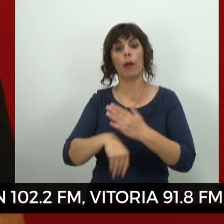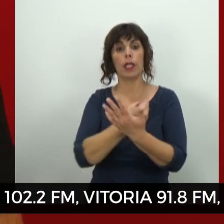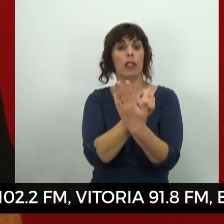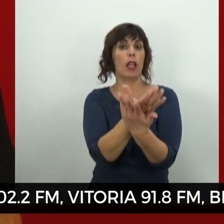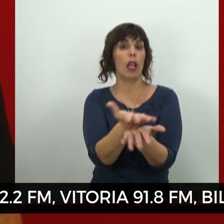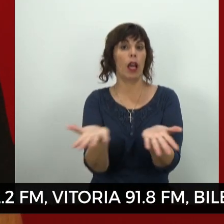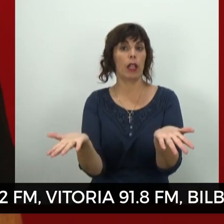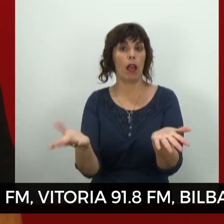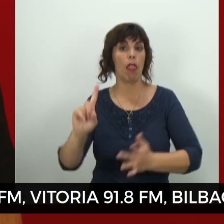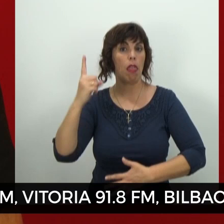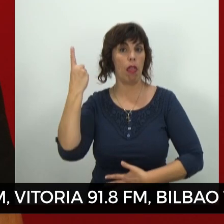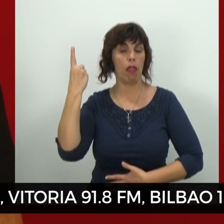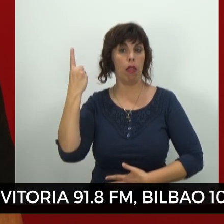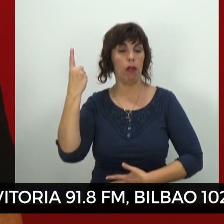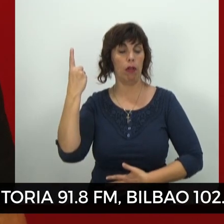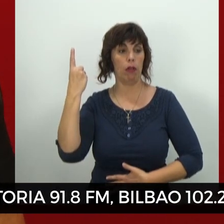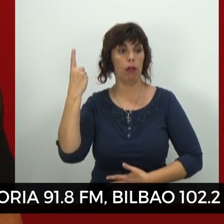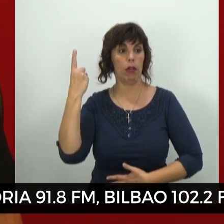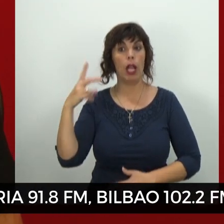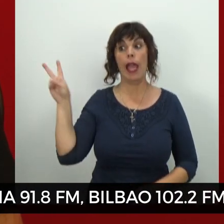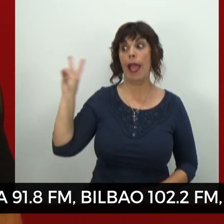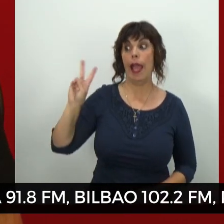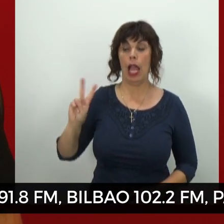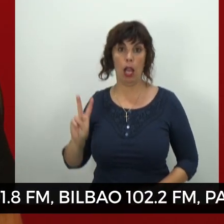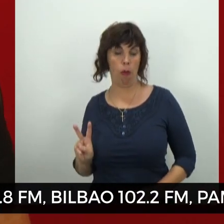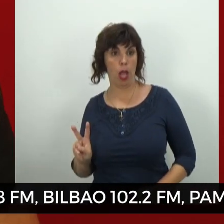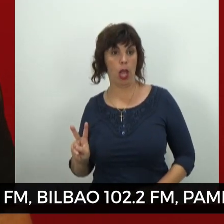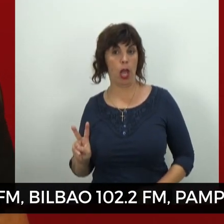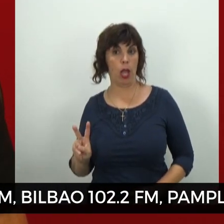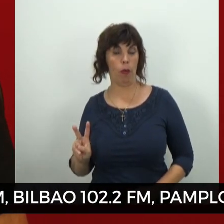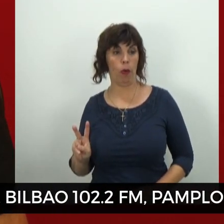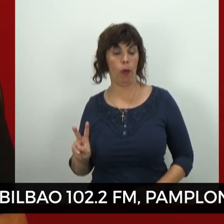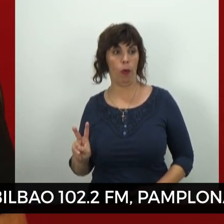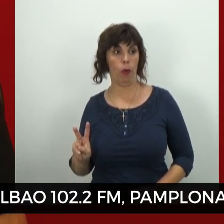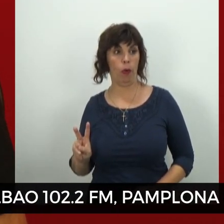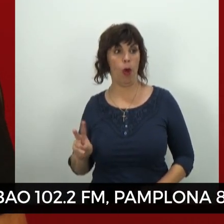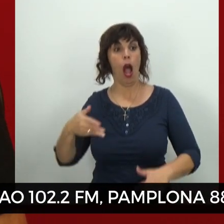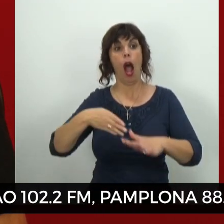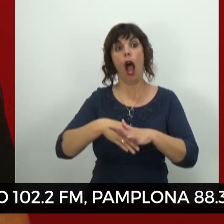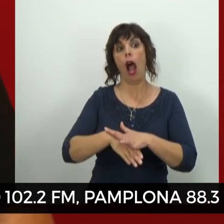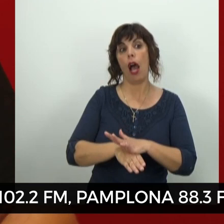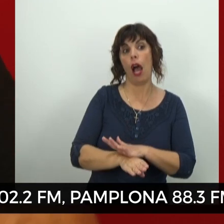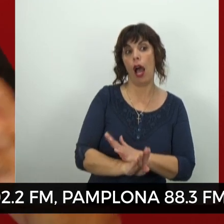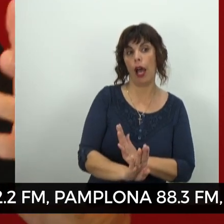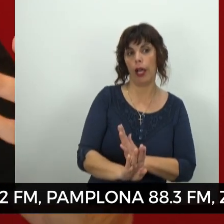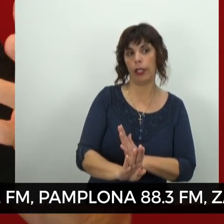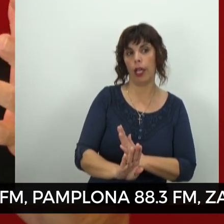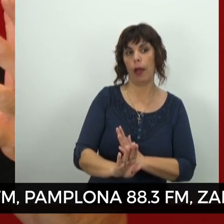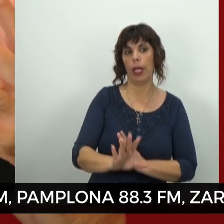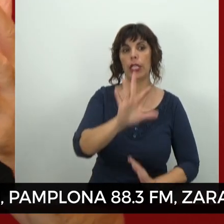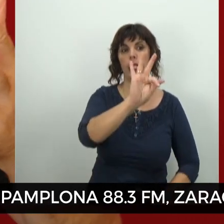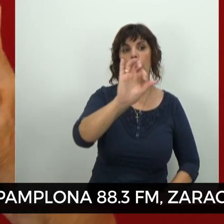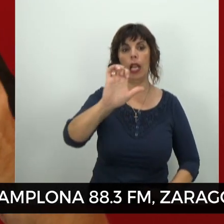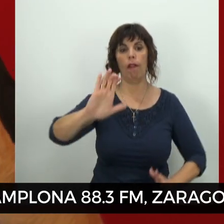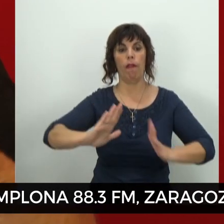Que el Verbo, el sonido de la fe, de la palabra, en nosotros